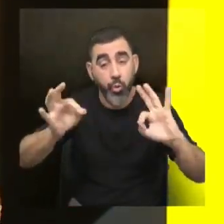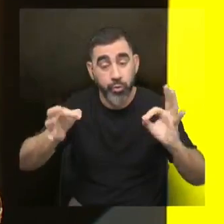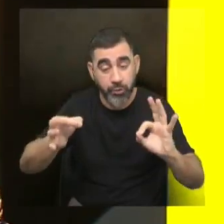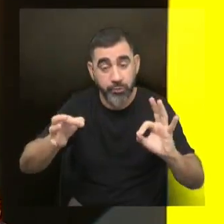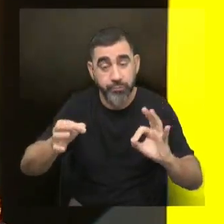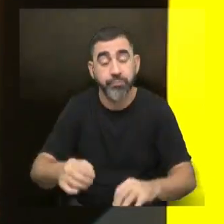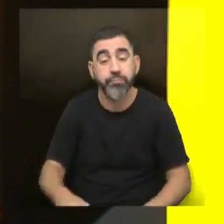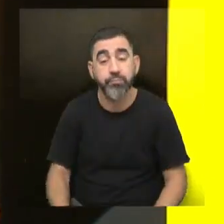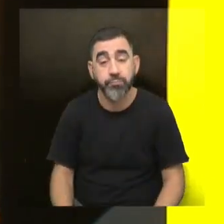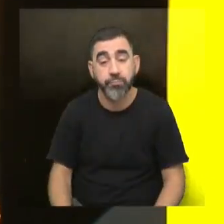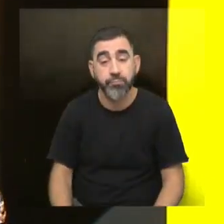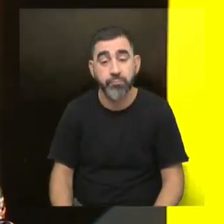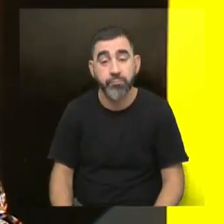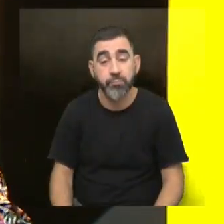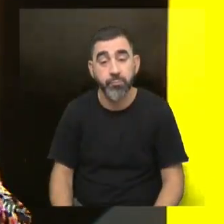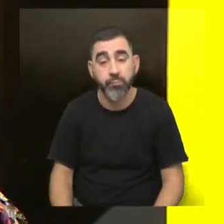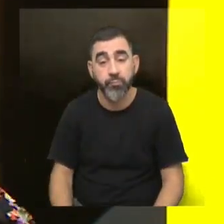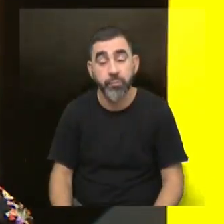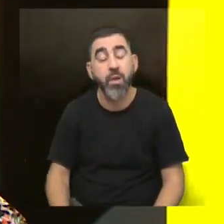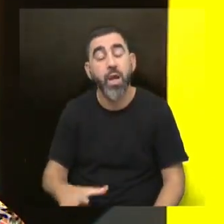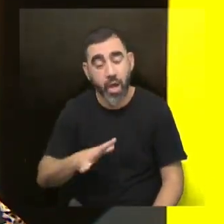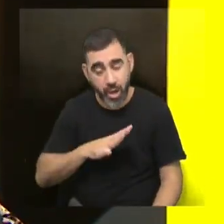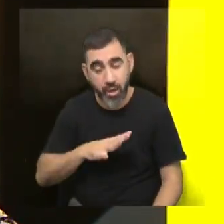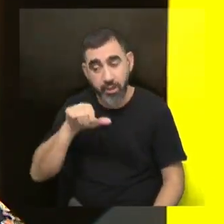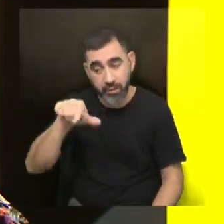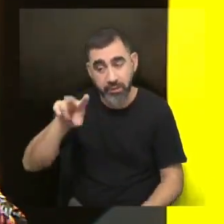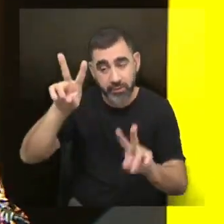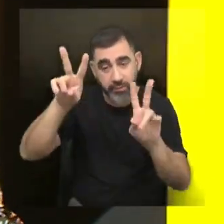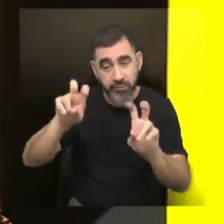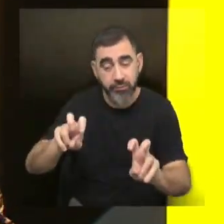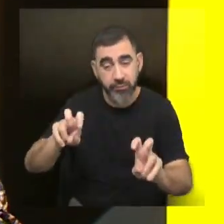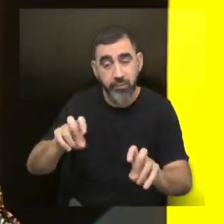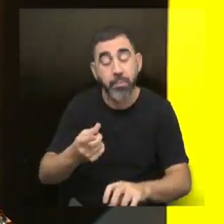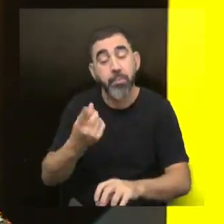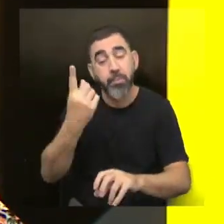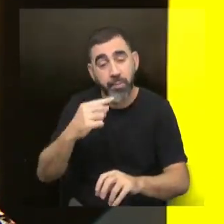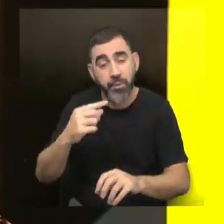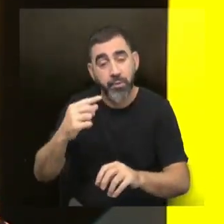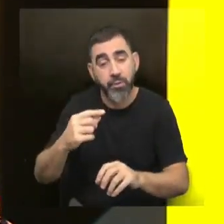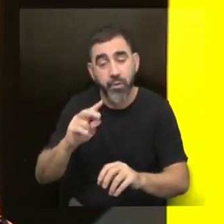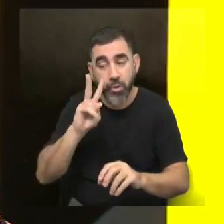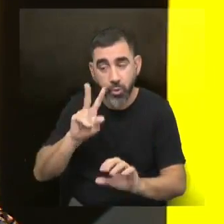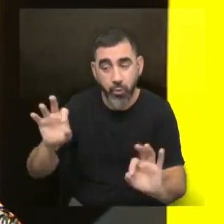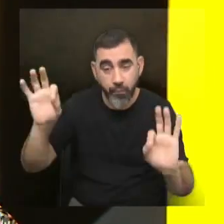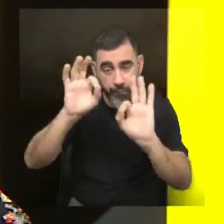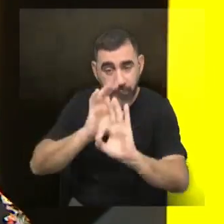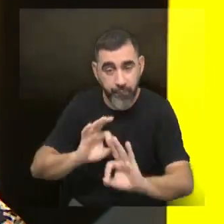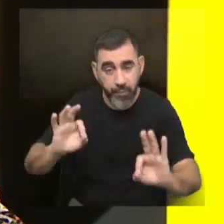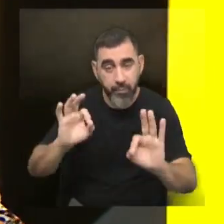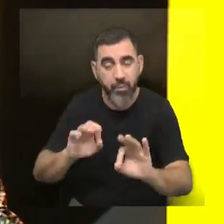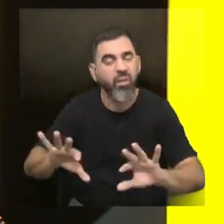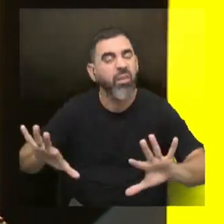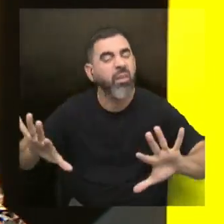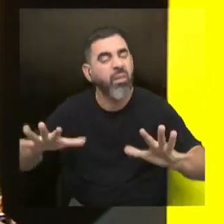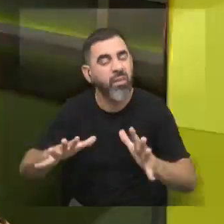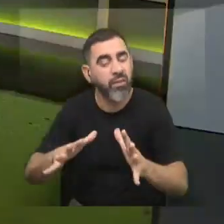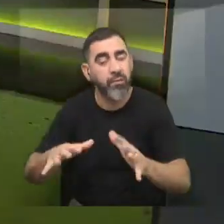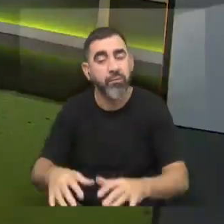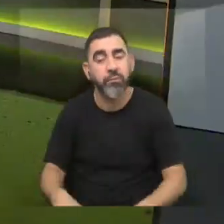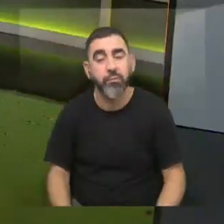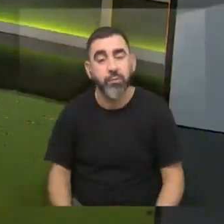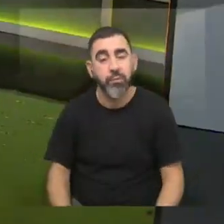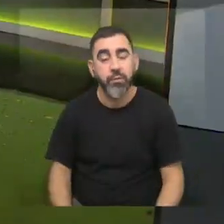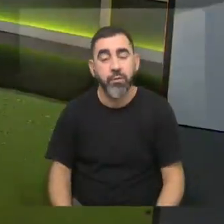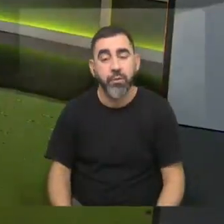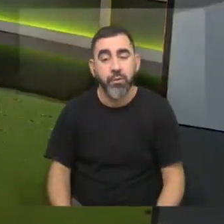en estos próximos Juegos Olímpicos, está presente este elemento, pero en general a simple vista no lo vemos. ¿De qué se trata? Un poco tú lo adelantaste,